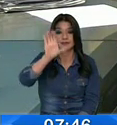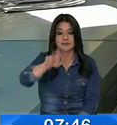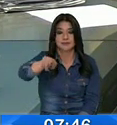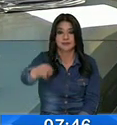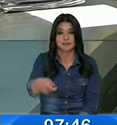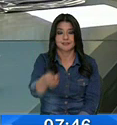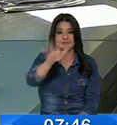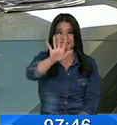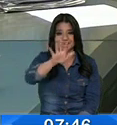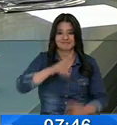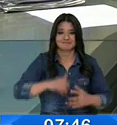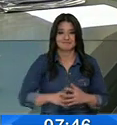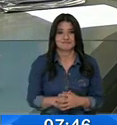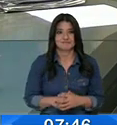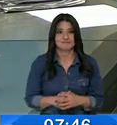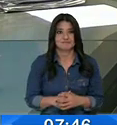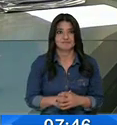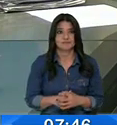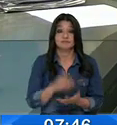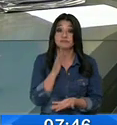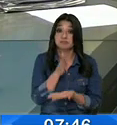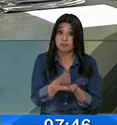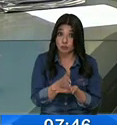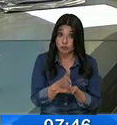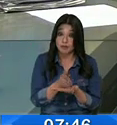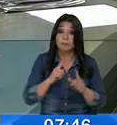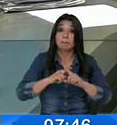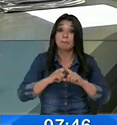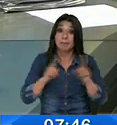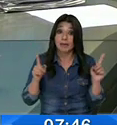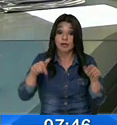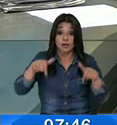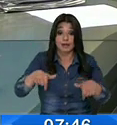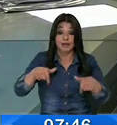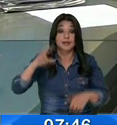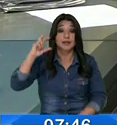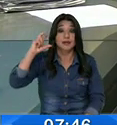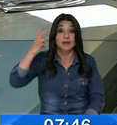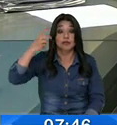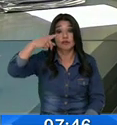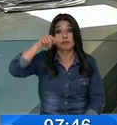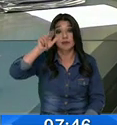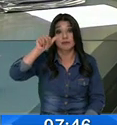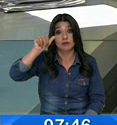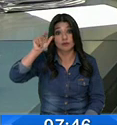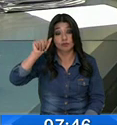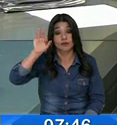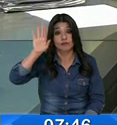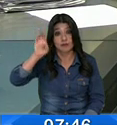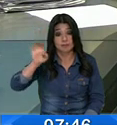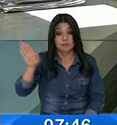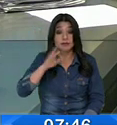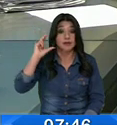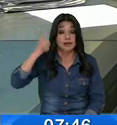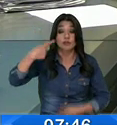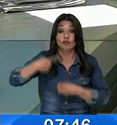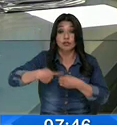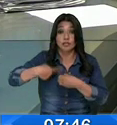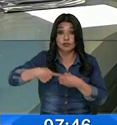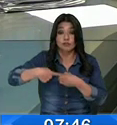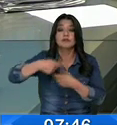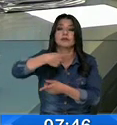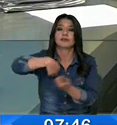televicentro hacemos una pausa y volvemos en la radio latina fm y radio quitó logos de la capital